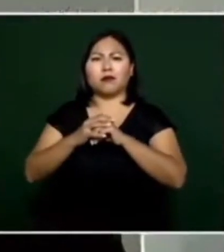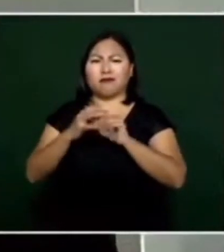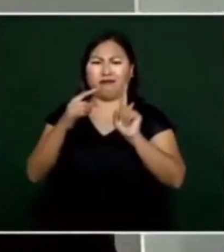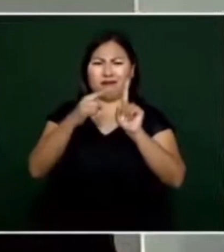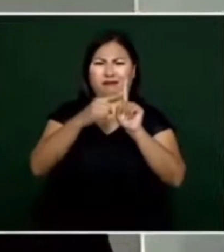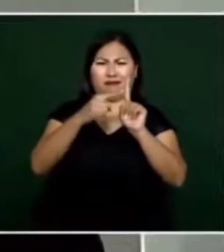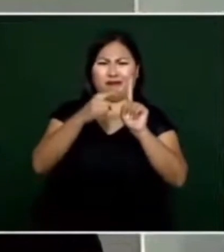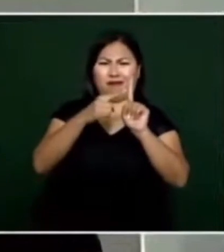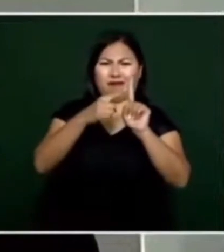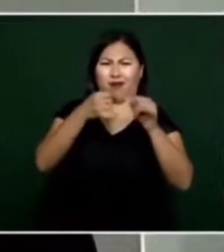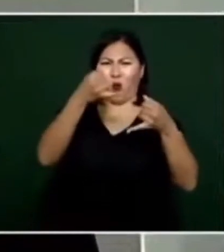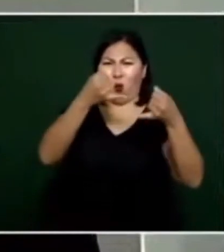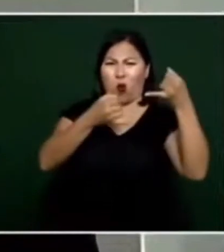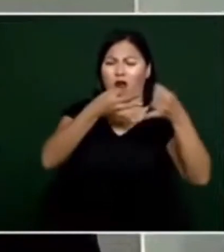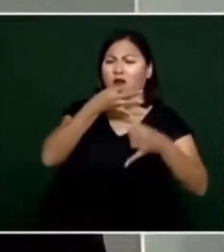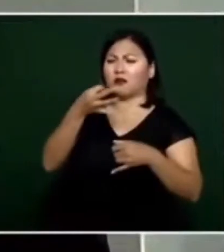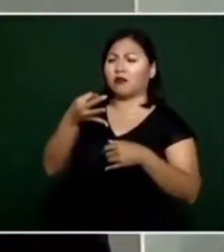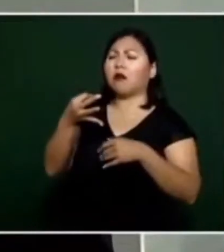Pero acá,